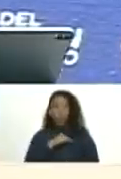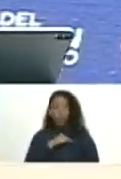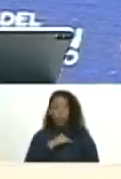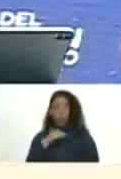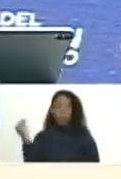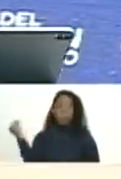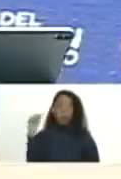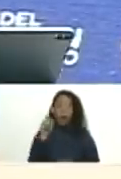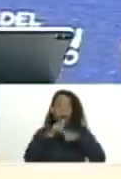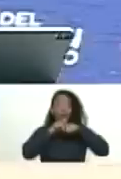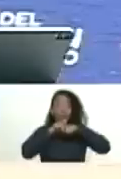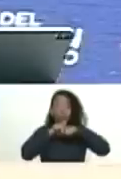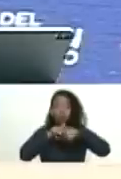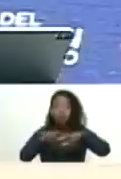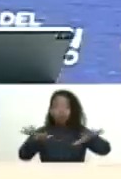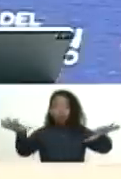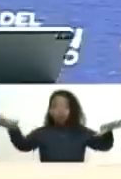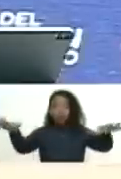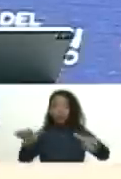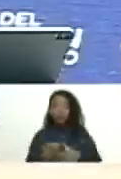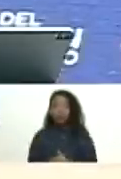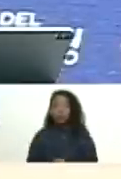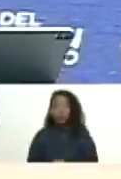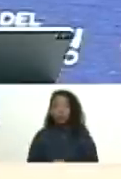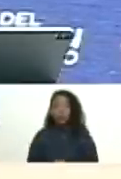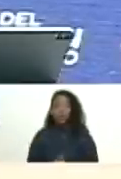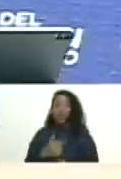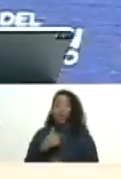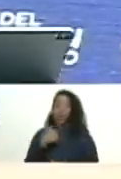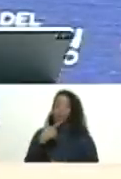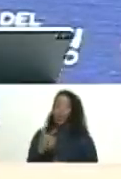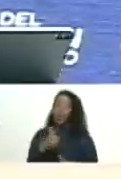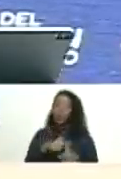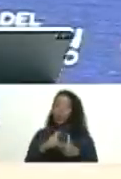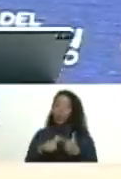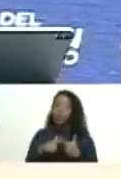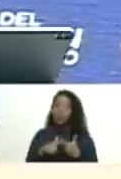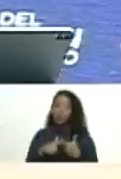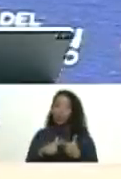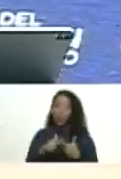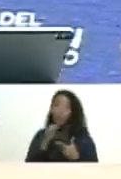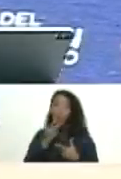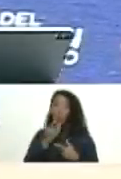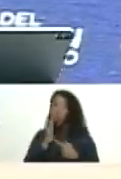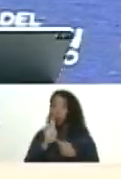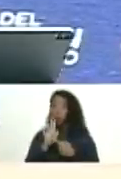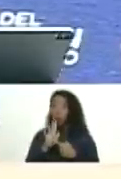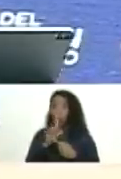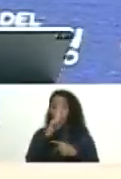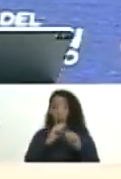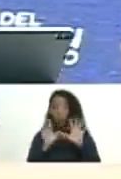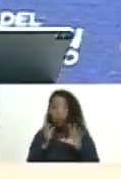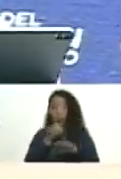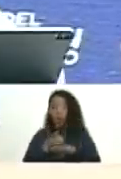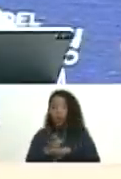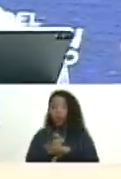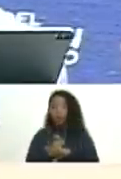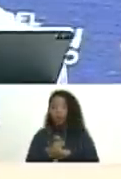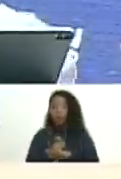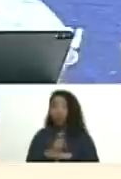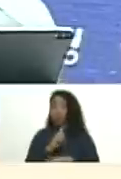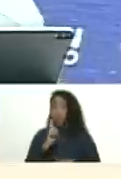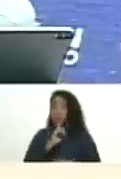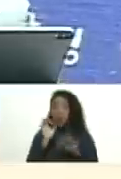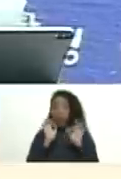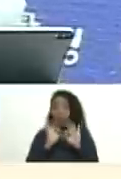multiplicado. Ahí es donde yo digo, si no hubiéramos creado el 1x10 del buen gobierno y no tuviéramos